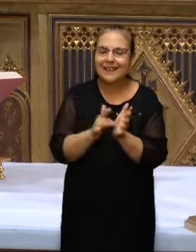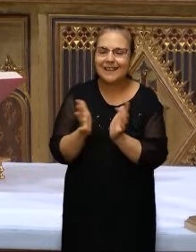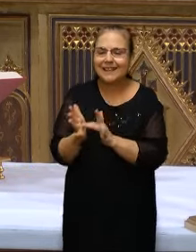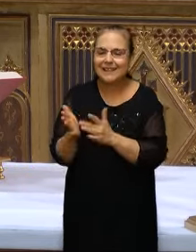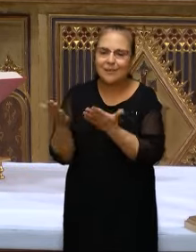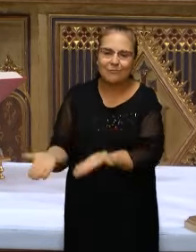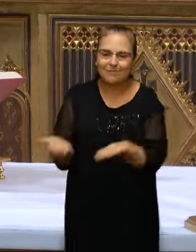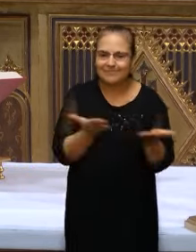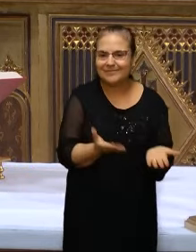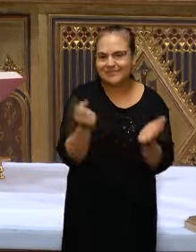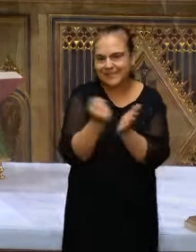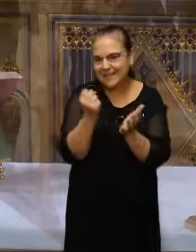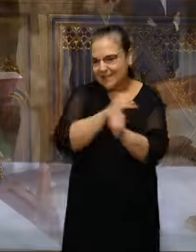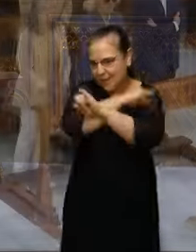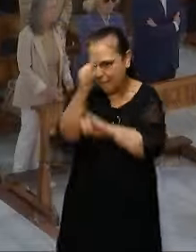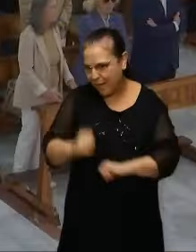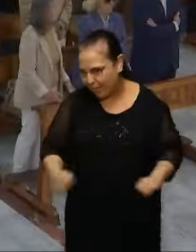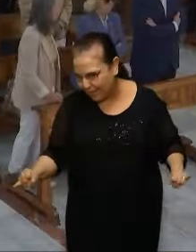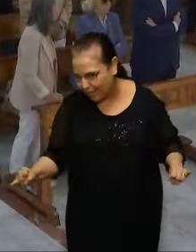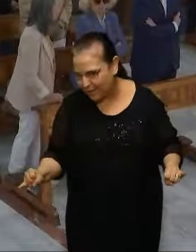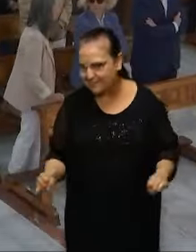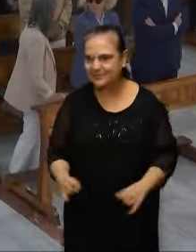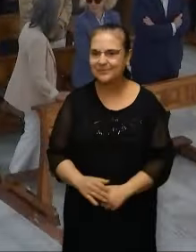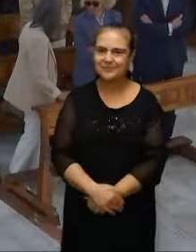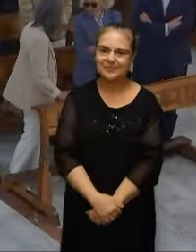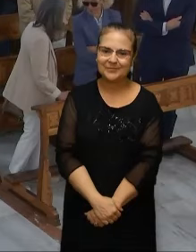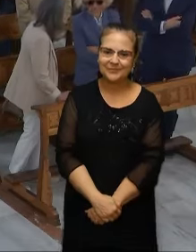intercambias un gesto de paz